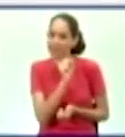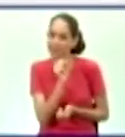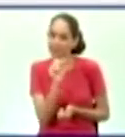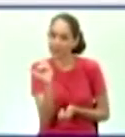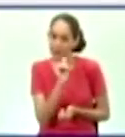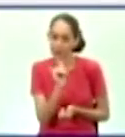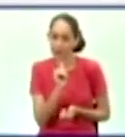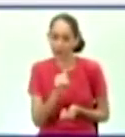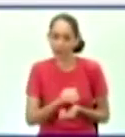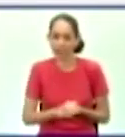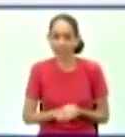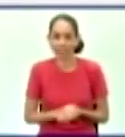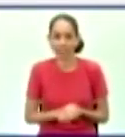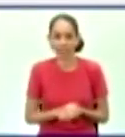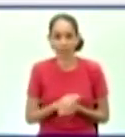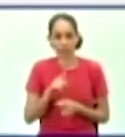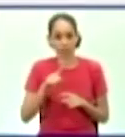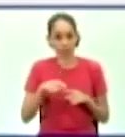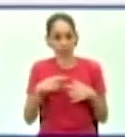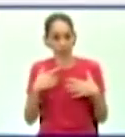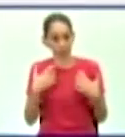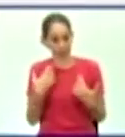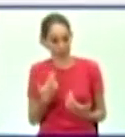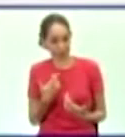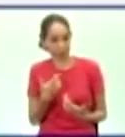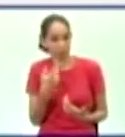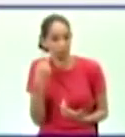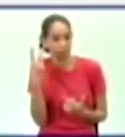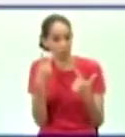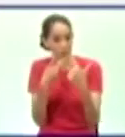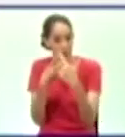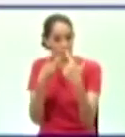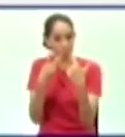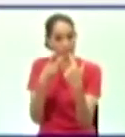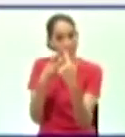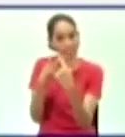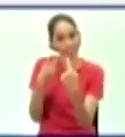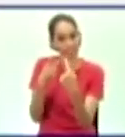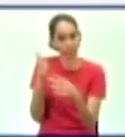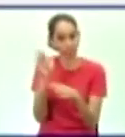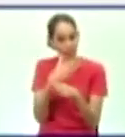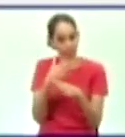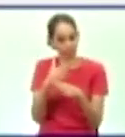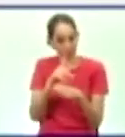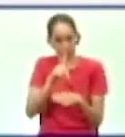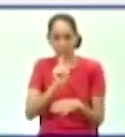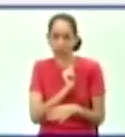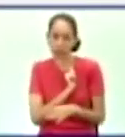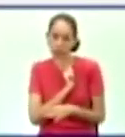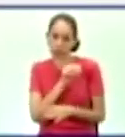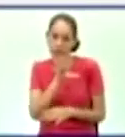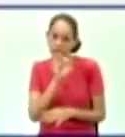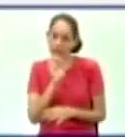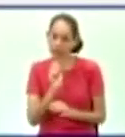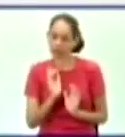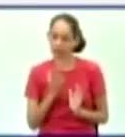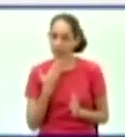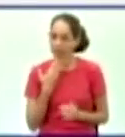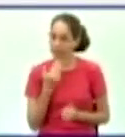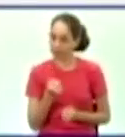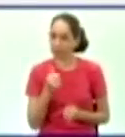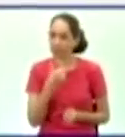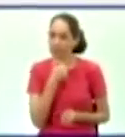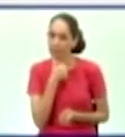o por el radio. Recuerda que existe una relación entre el diámetro y el radio de una circunferencia. También calculaste